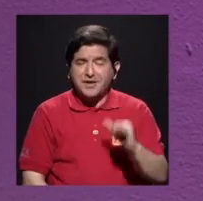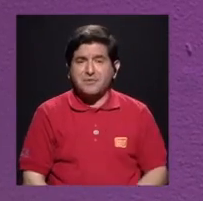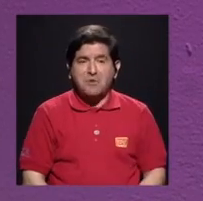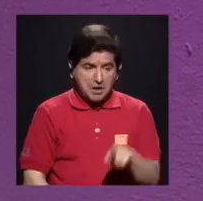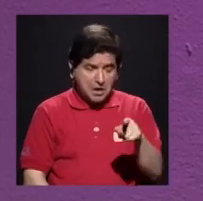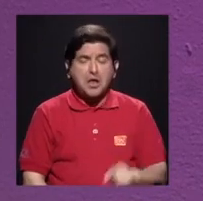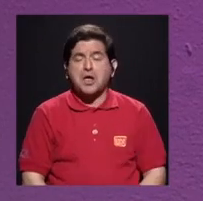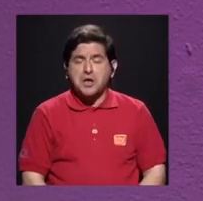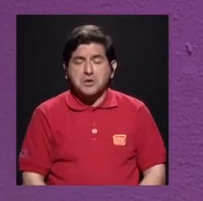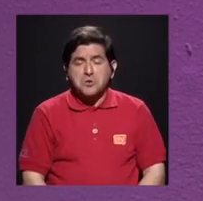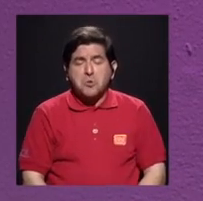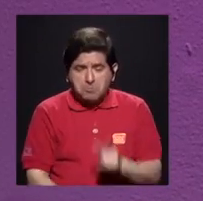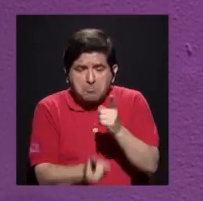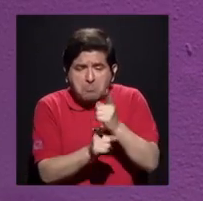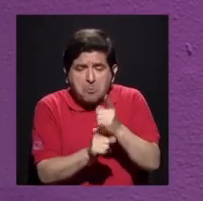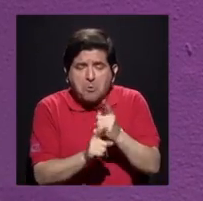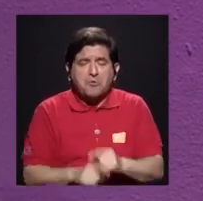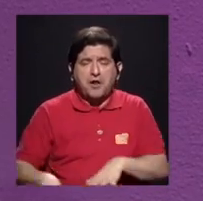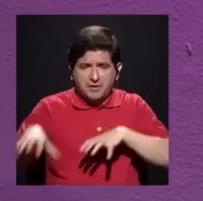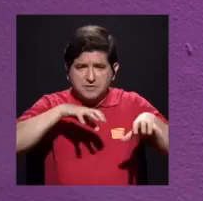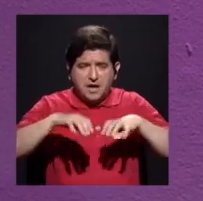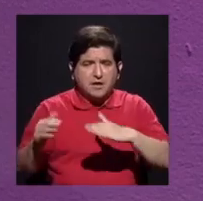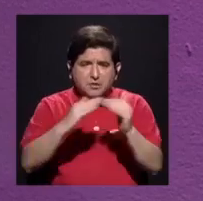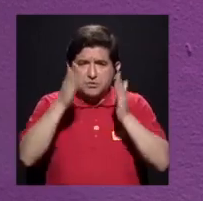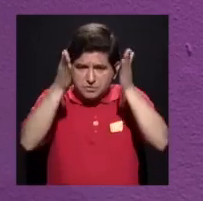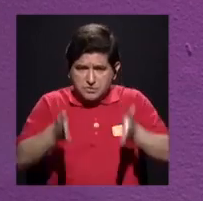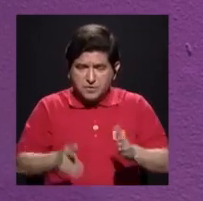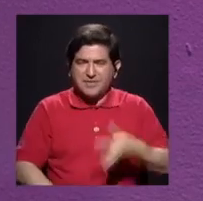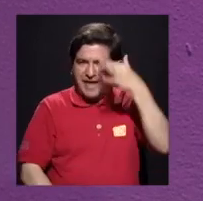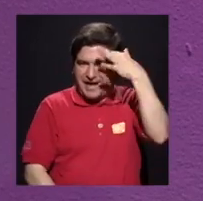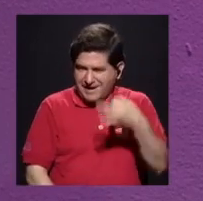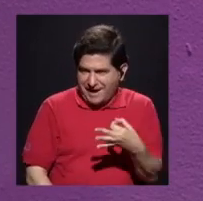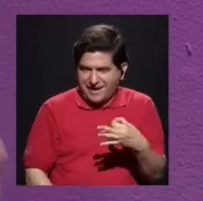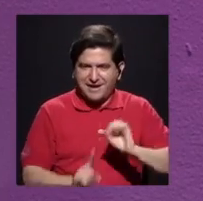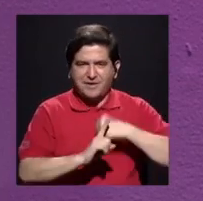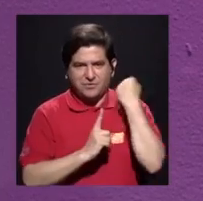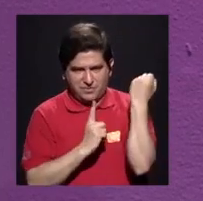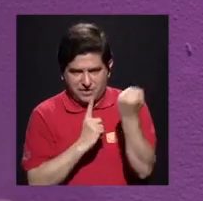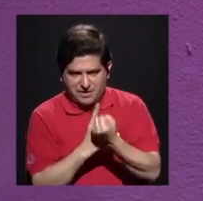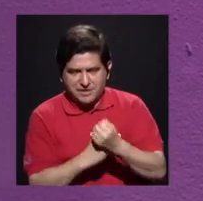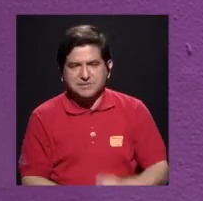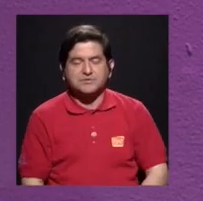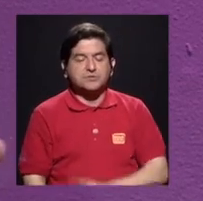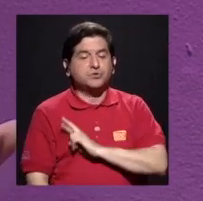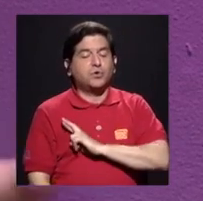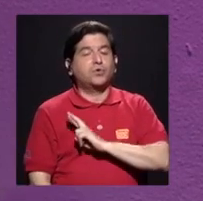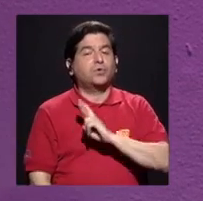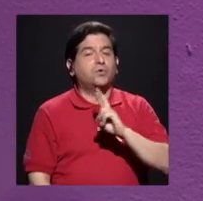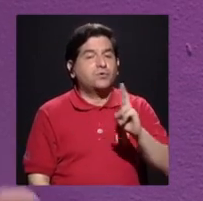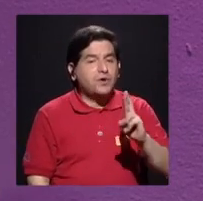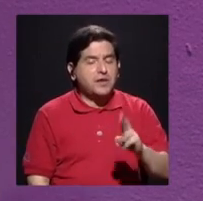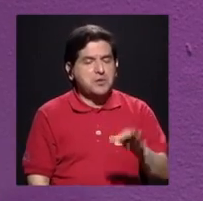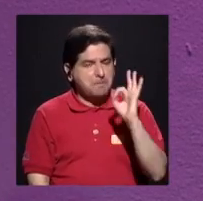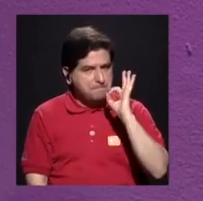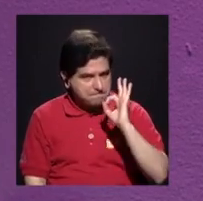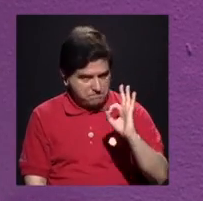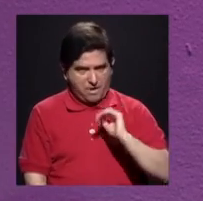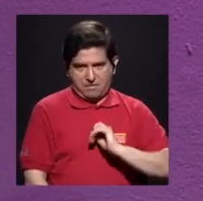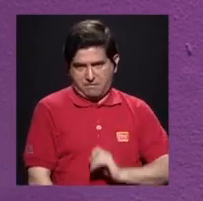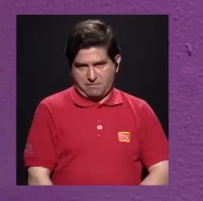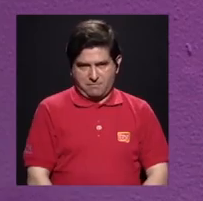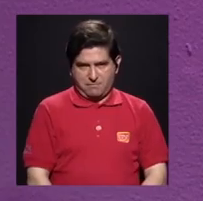variada de la ciudadanía entonces yo creo que el punto principal es zinc de que el reunión todavía con la reunión esta